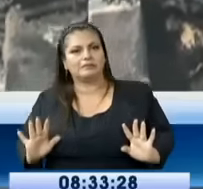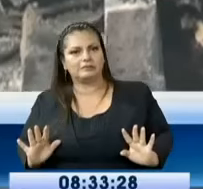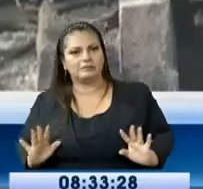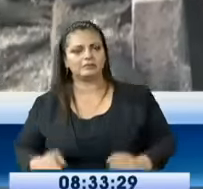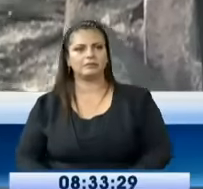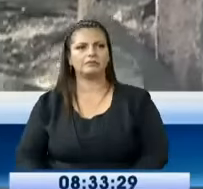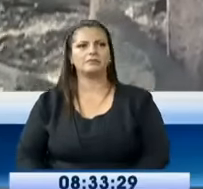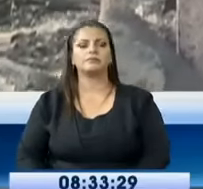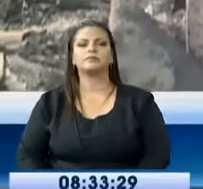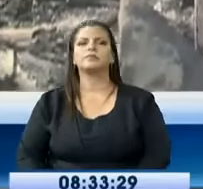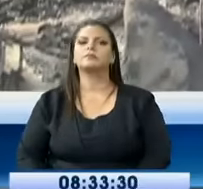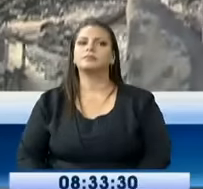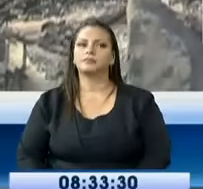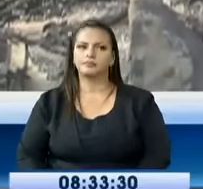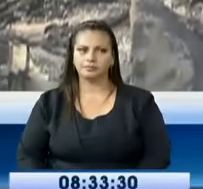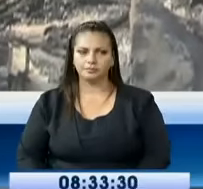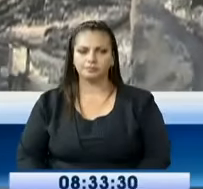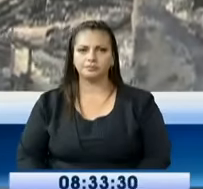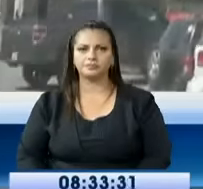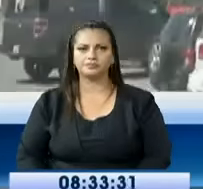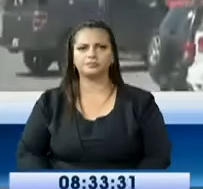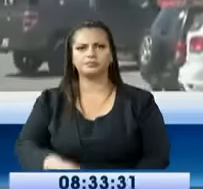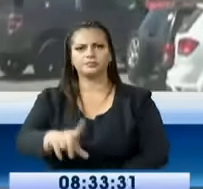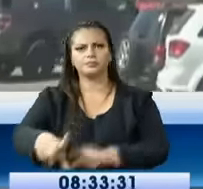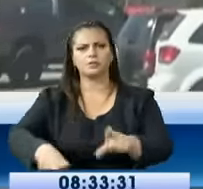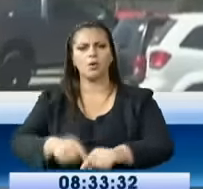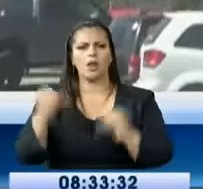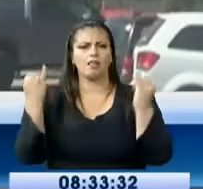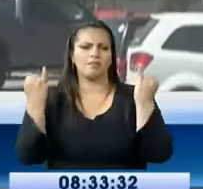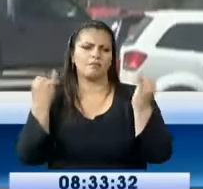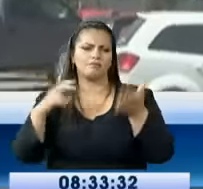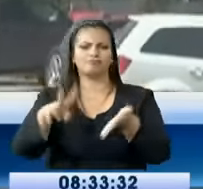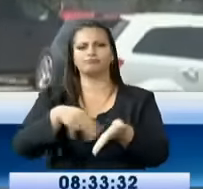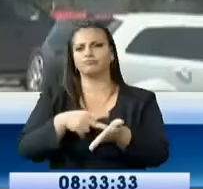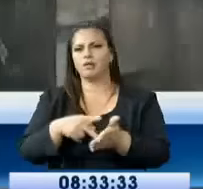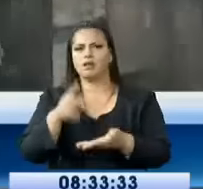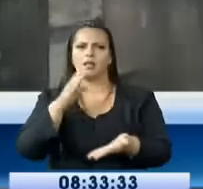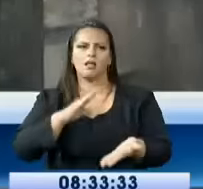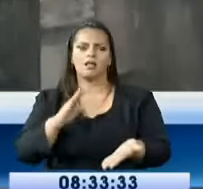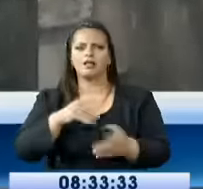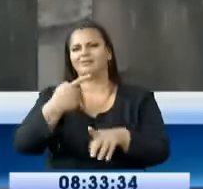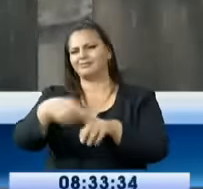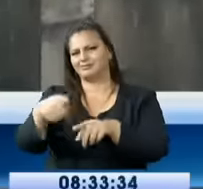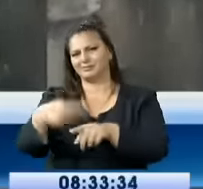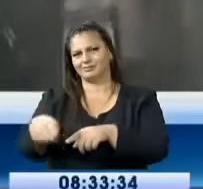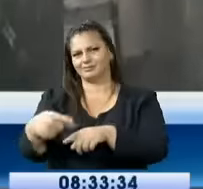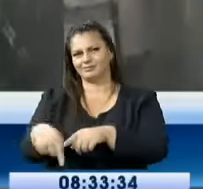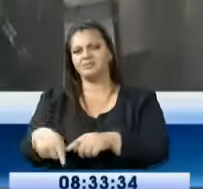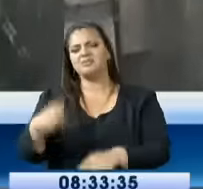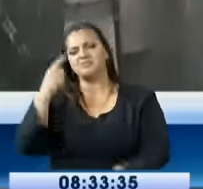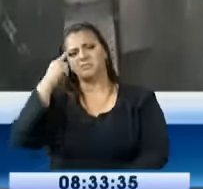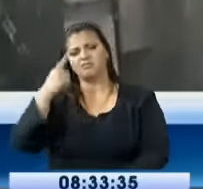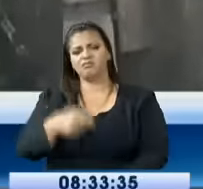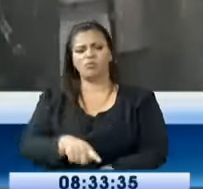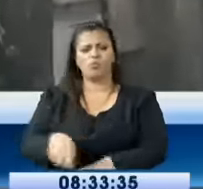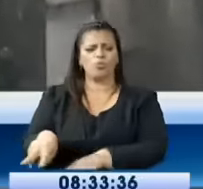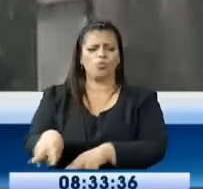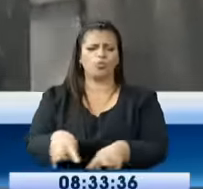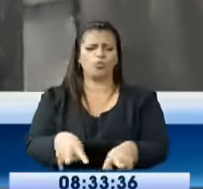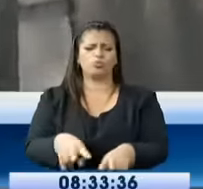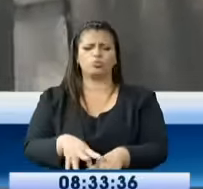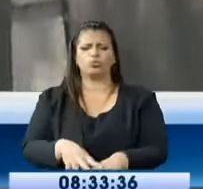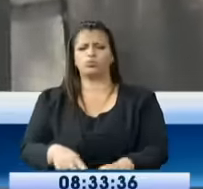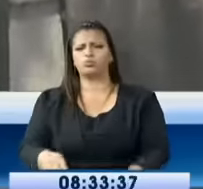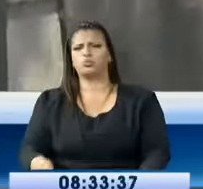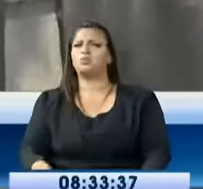de diversión, inmediatamente se iniciará la reconstrucción del inmueble. La casa de Roy se va a levantar. Esto, lo que viento se